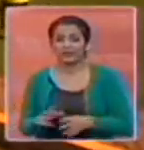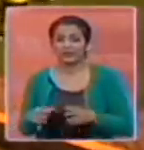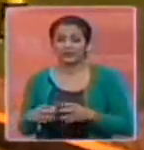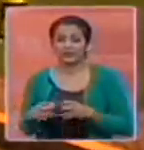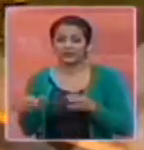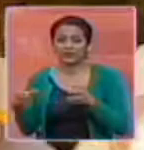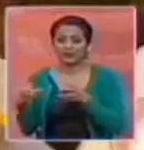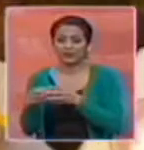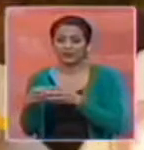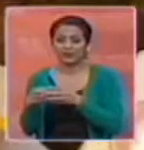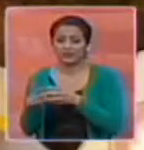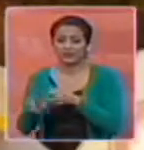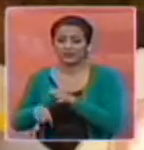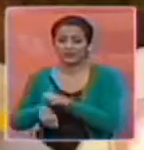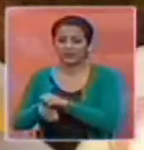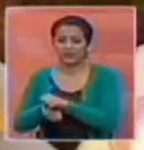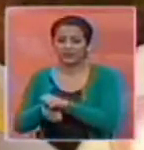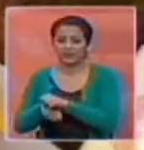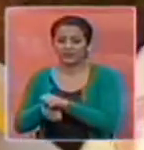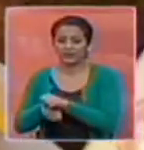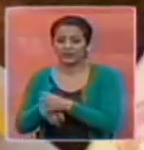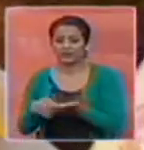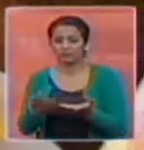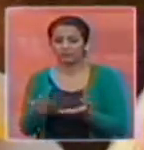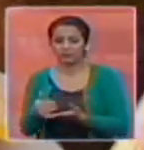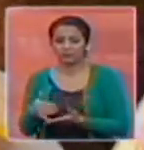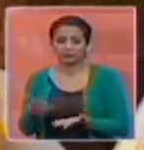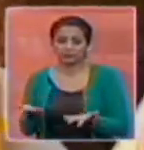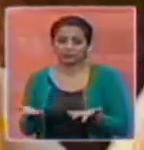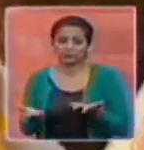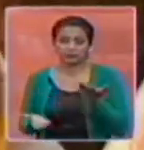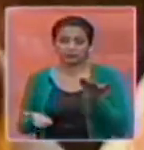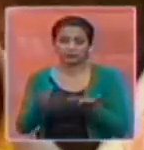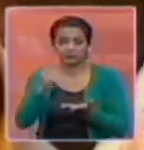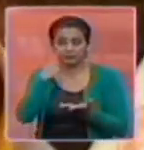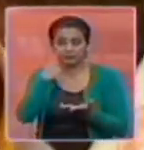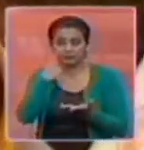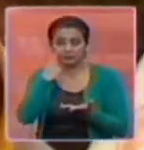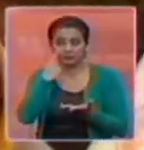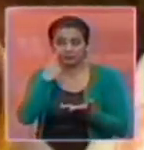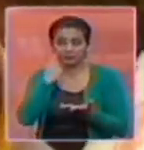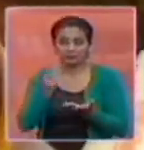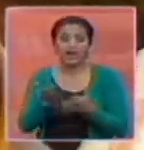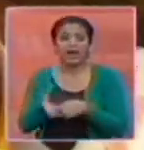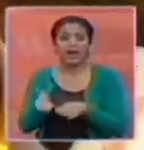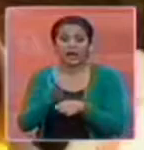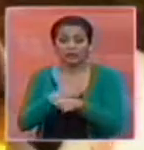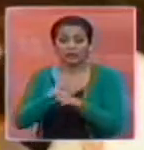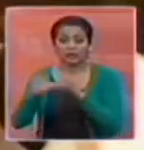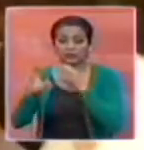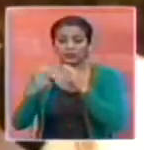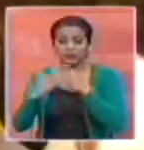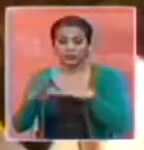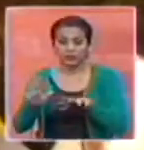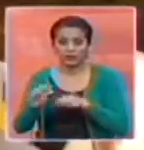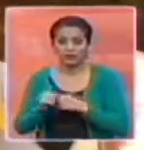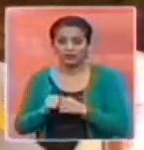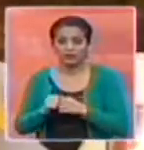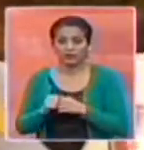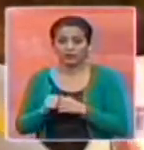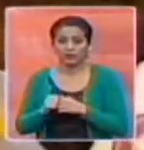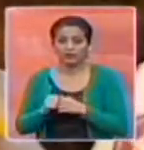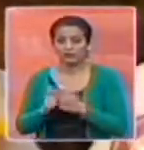de Fútbol. De copa nada, no, simplemente si es que llega a haber algo, eso ya está hablado, que si es que llega a haber algo será en el